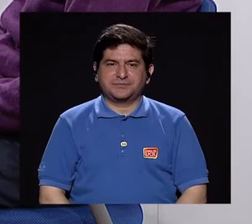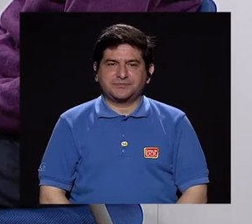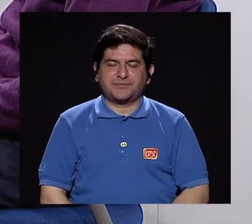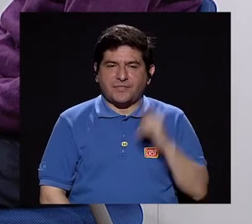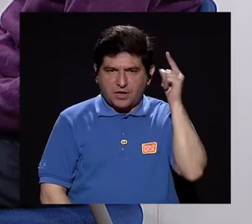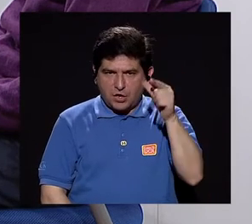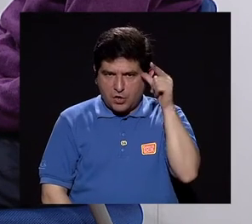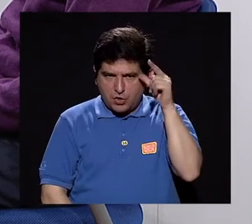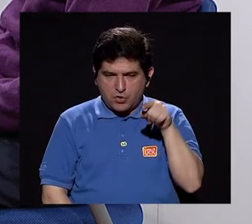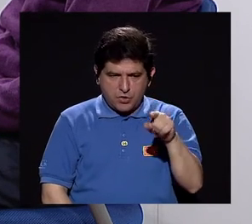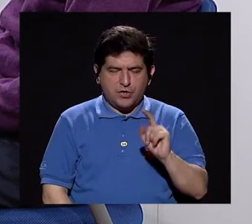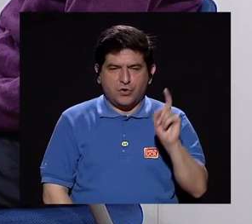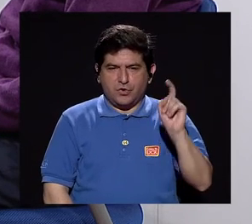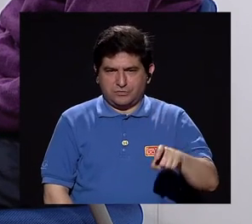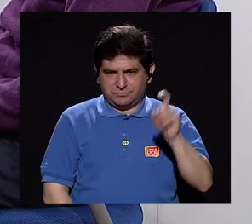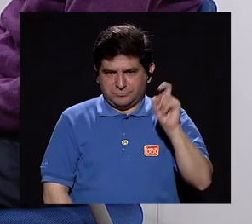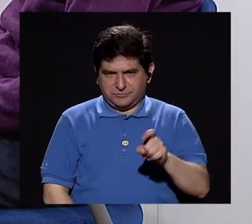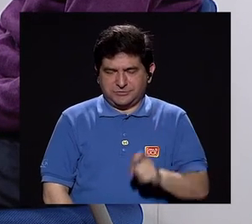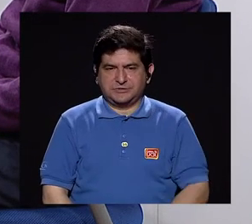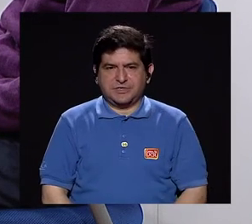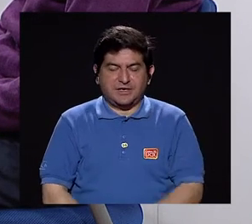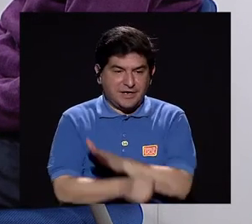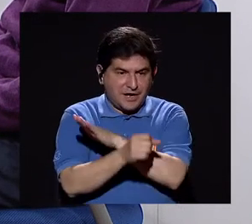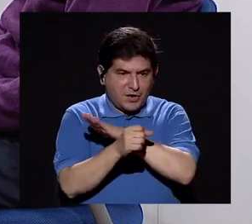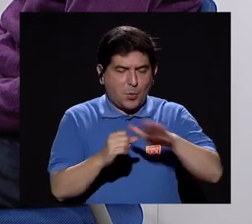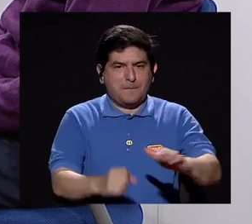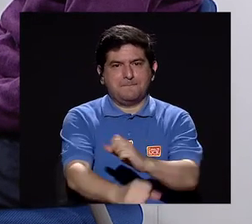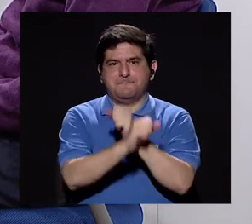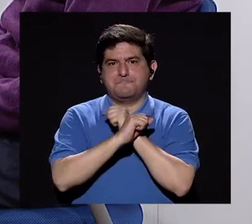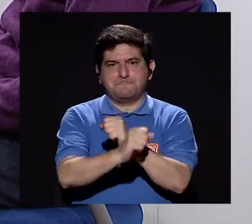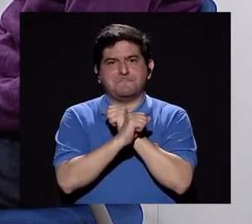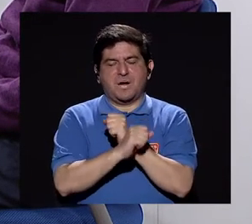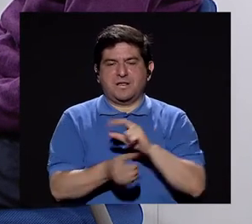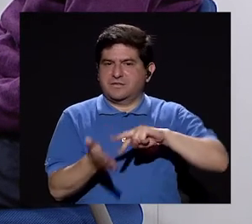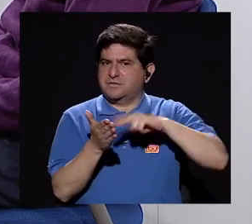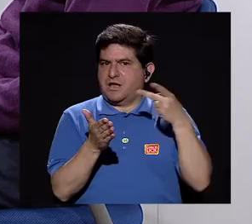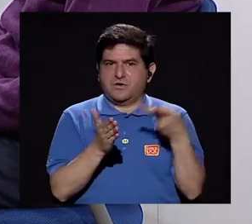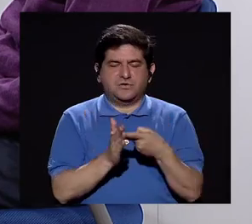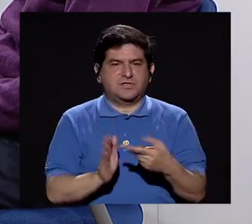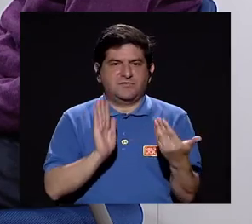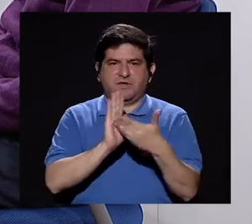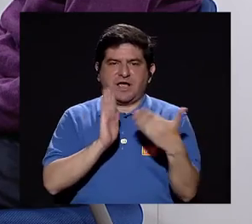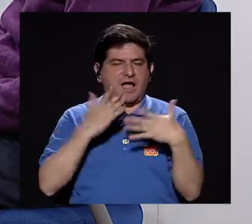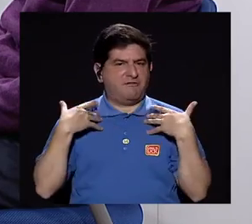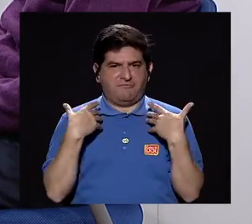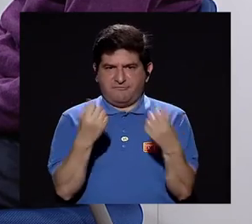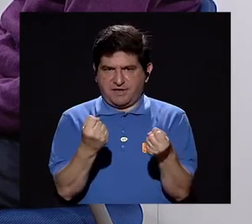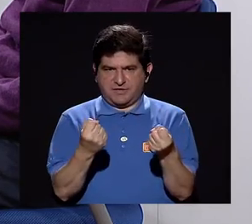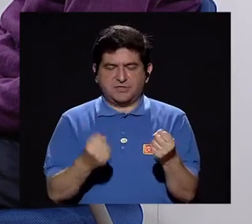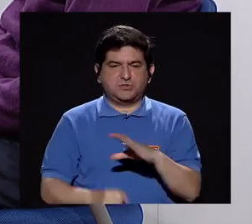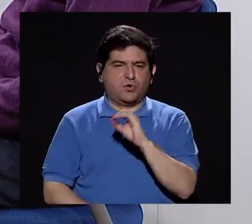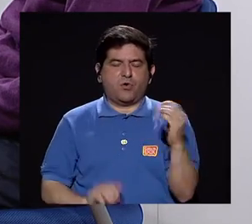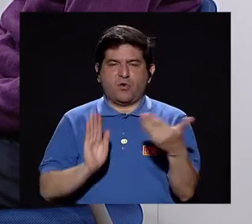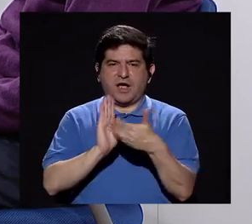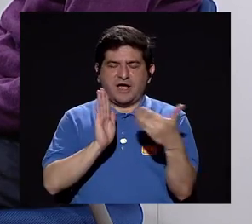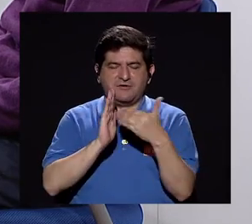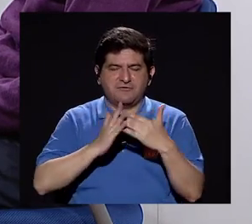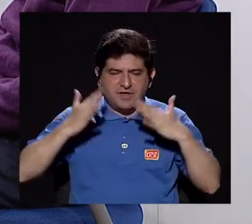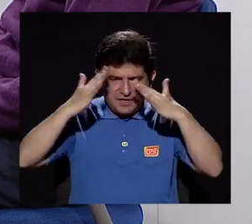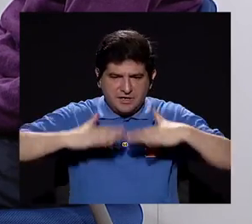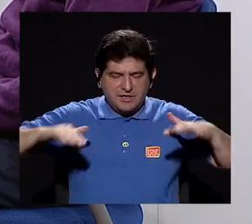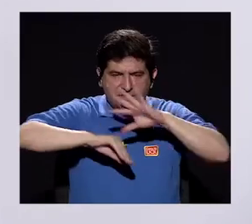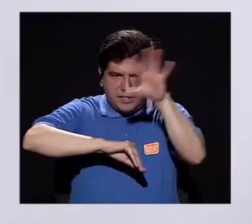de ahí por supuesto eso tiene que hacerse de completa seguridad verdad para que no genere ningún daño a la salud ni ningún daño ambiental